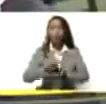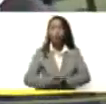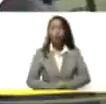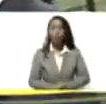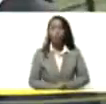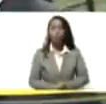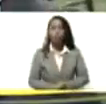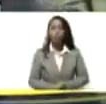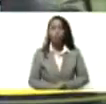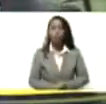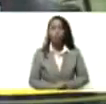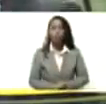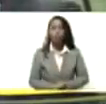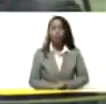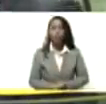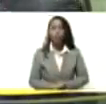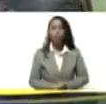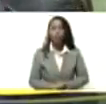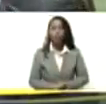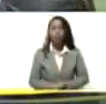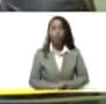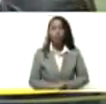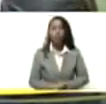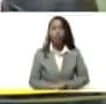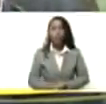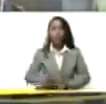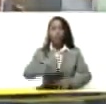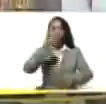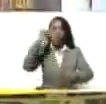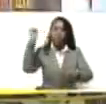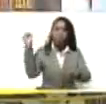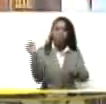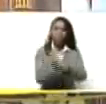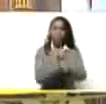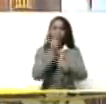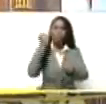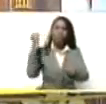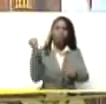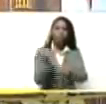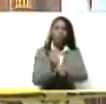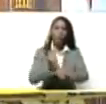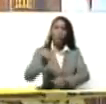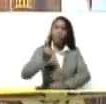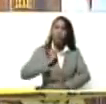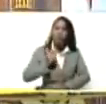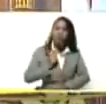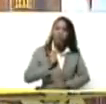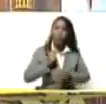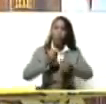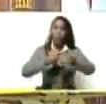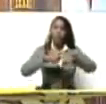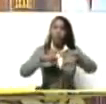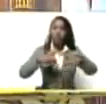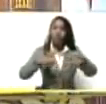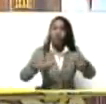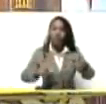allá está ernesto luna que no se quita la máscara nunca ernesto luna este joven líder de monada